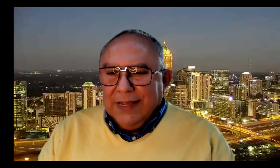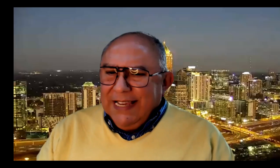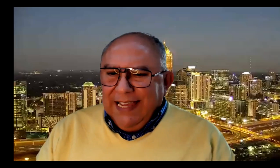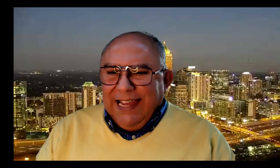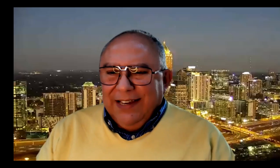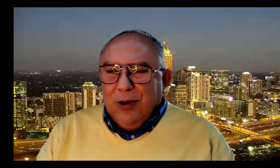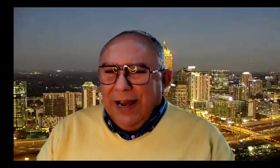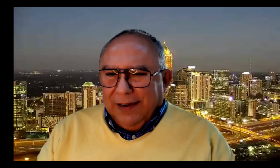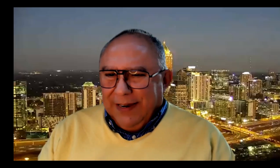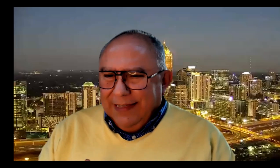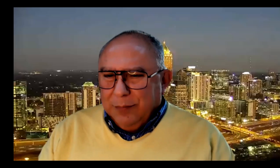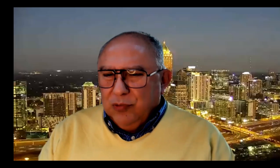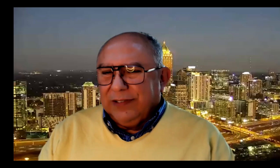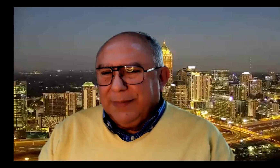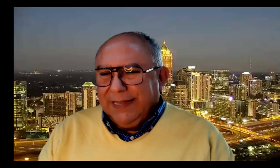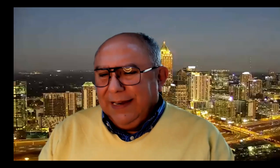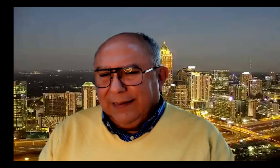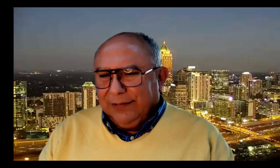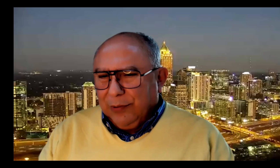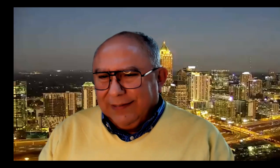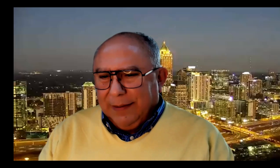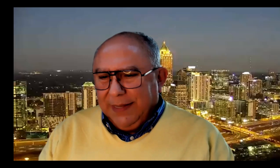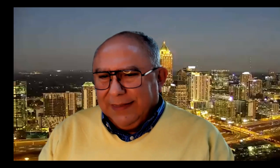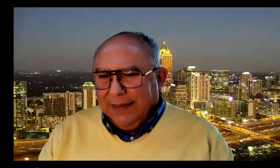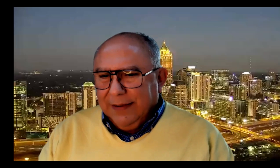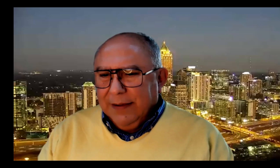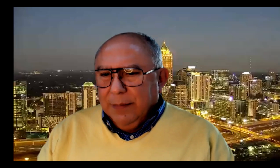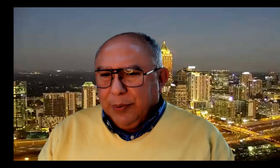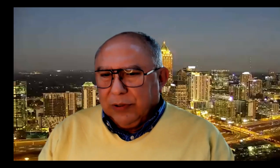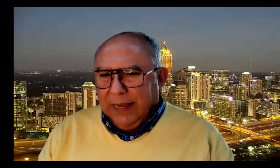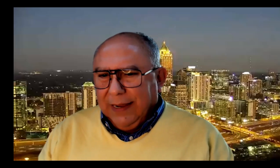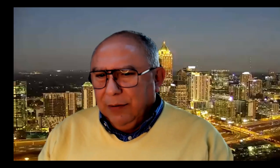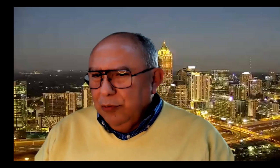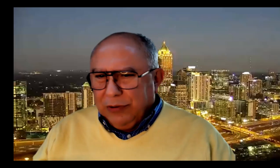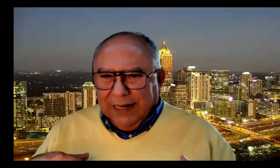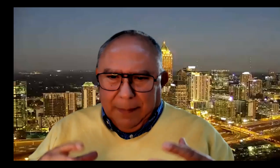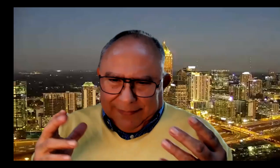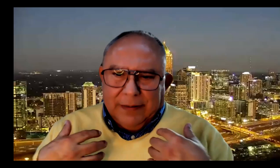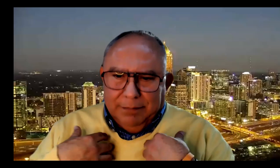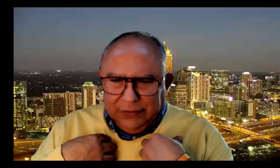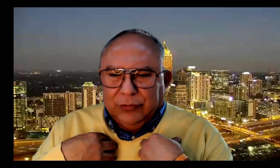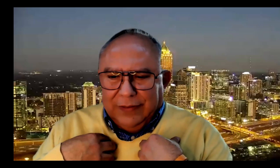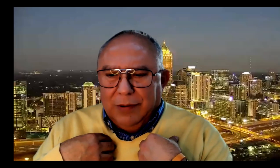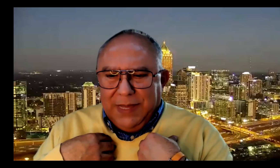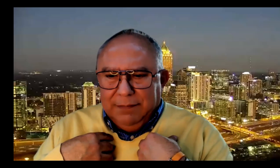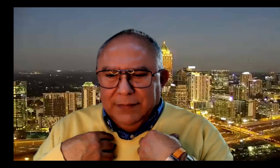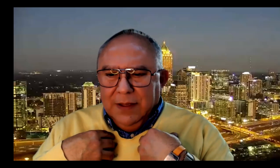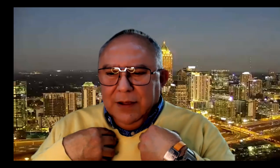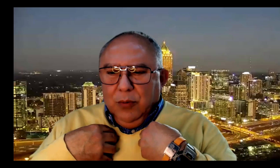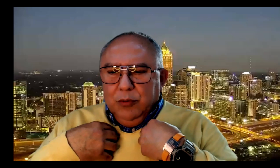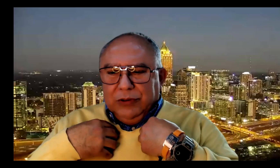cursos, y no le revalidan muchas materias, honestamente, porque uno tiene que pasar, me sucedió